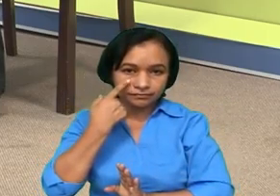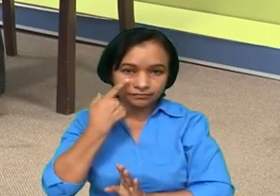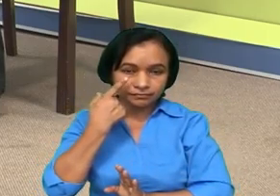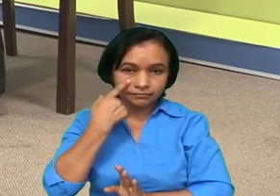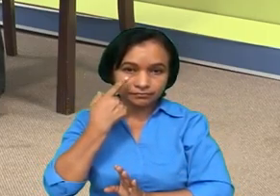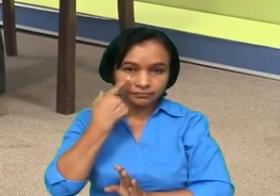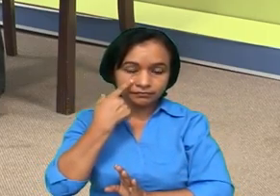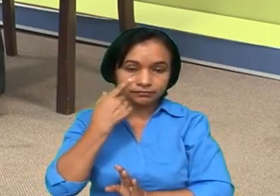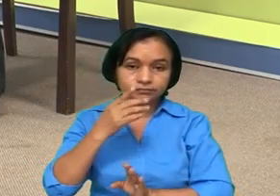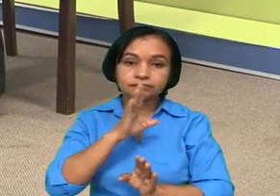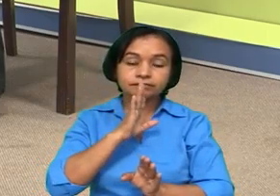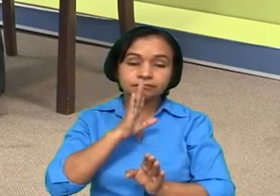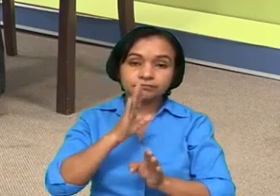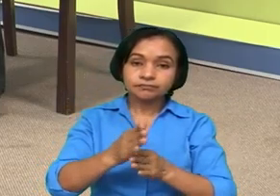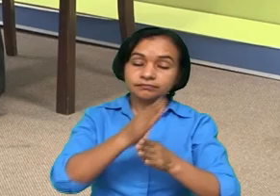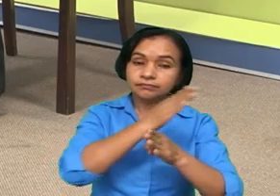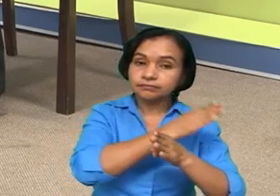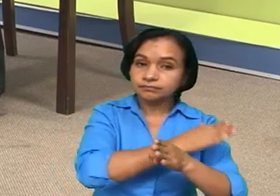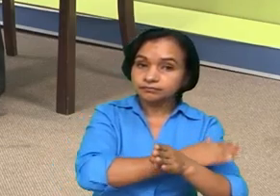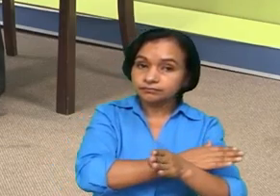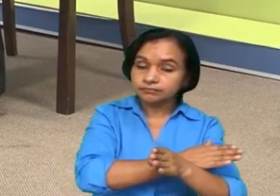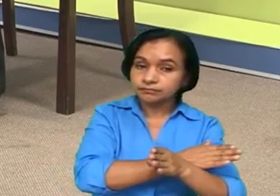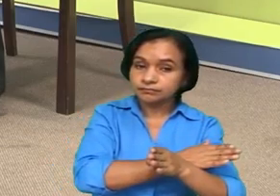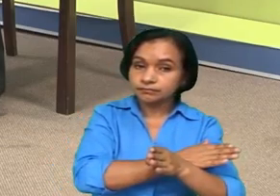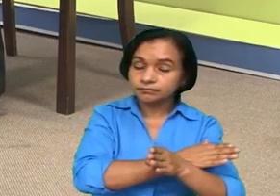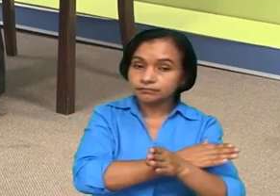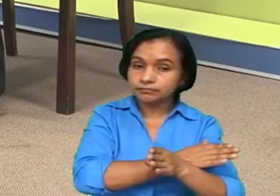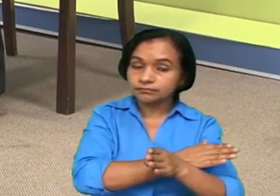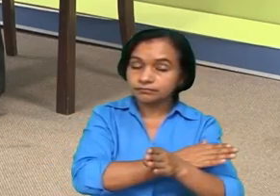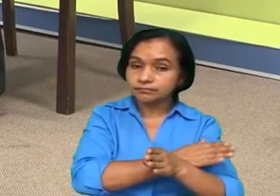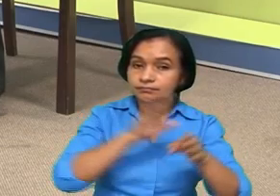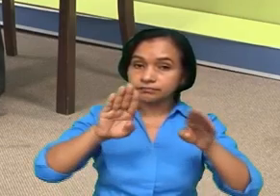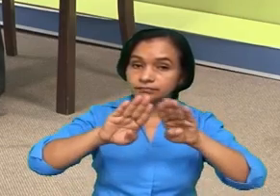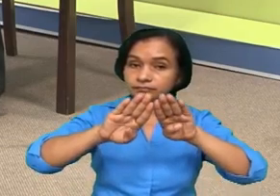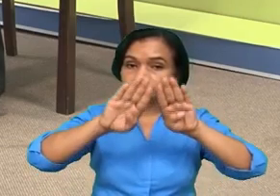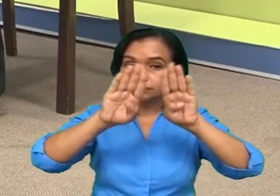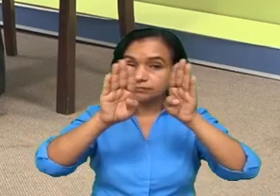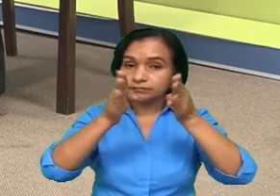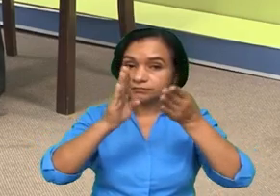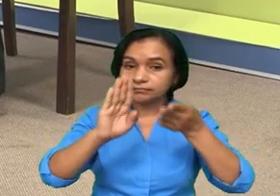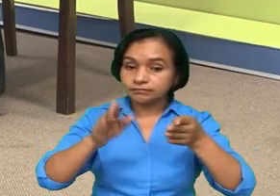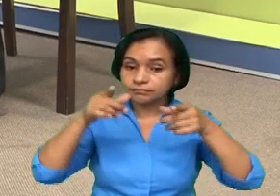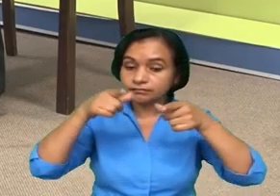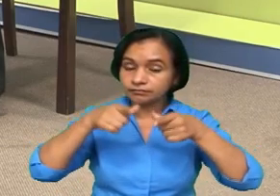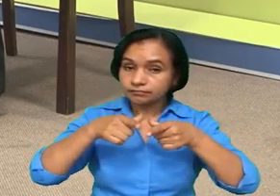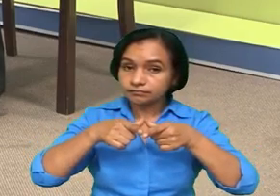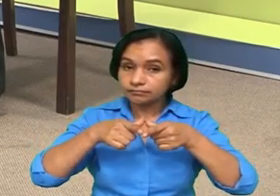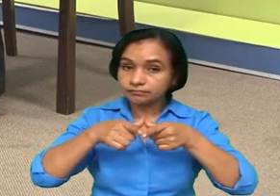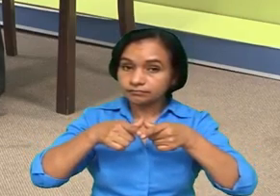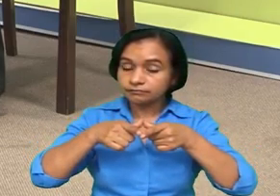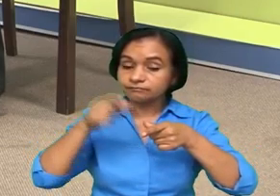Como hablamos previamente, el aparato genital femenino es bastante